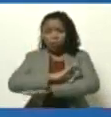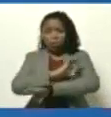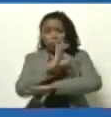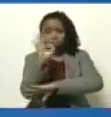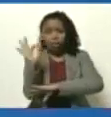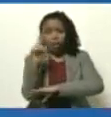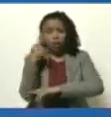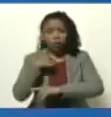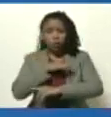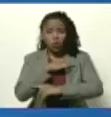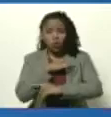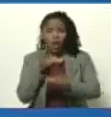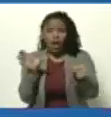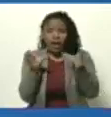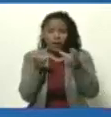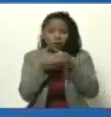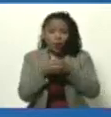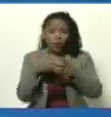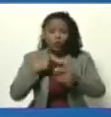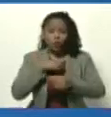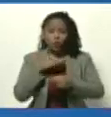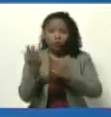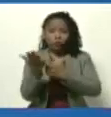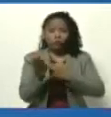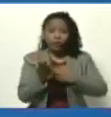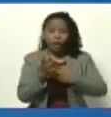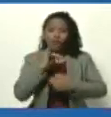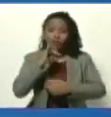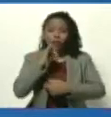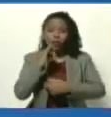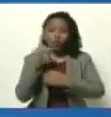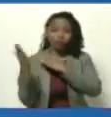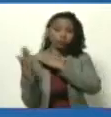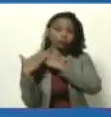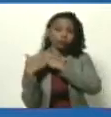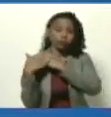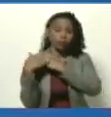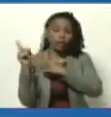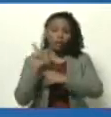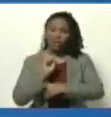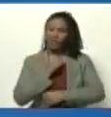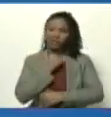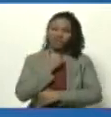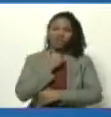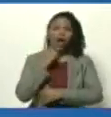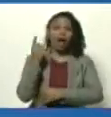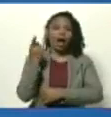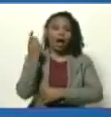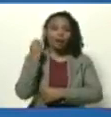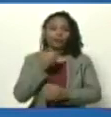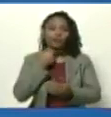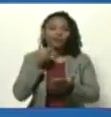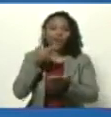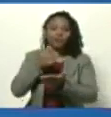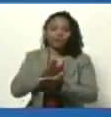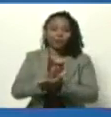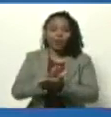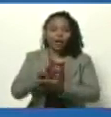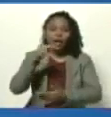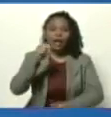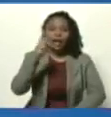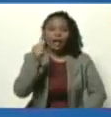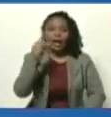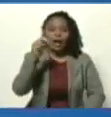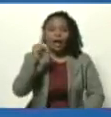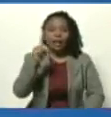noche. Estábamos en la reunión y recibimos una noticia, de las noticias estas que no nos gustan. Pues ayer falleció la señora Nancy